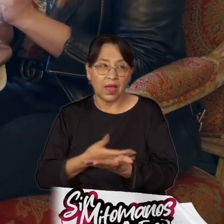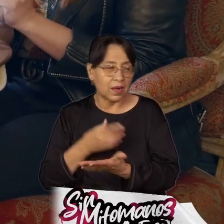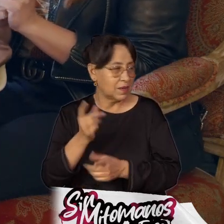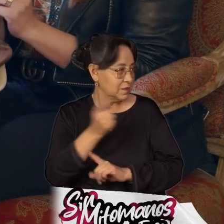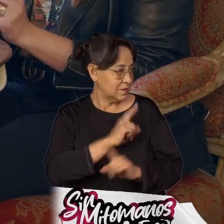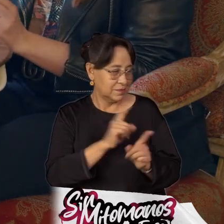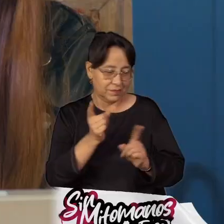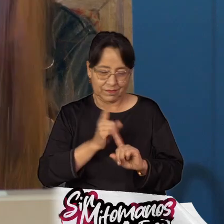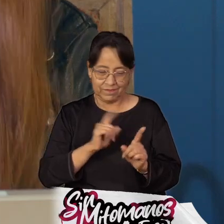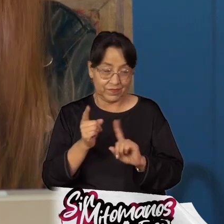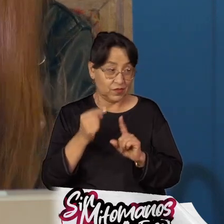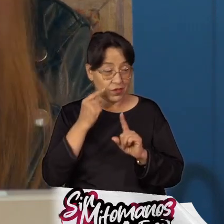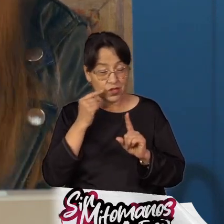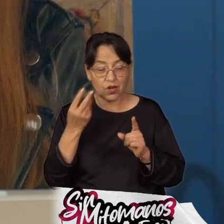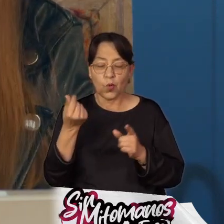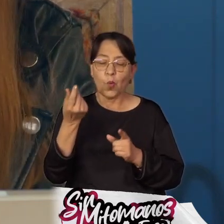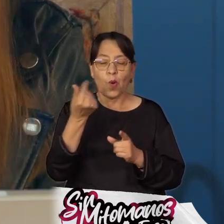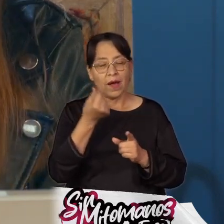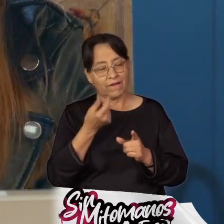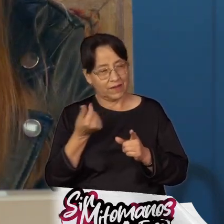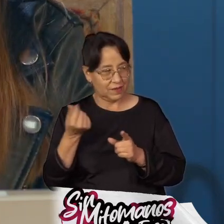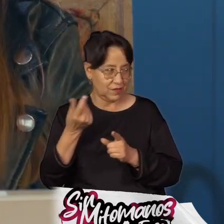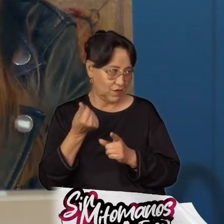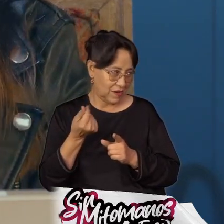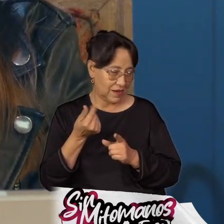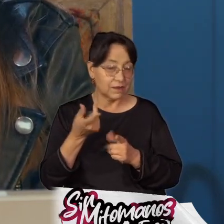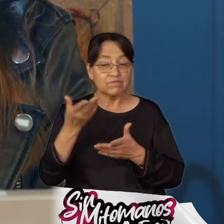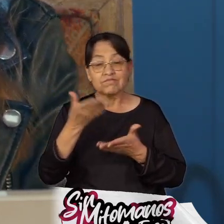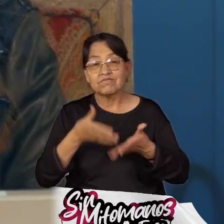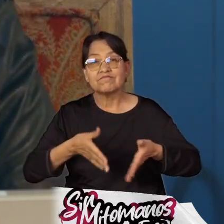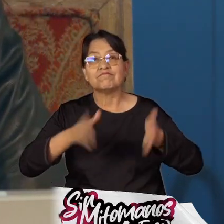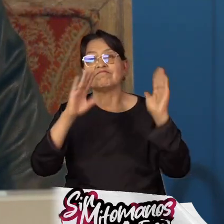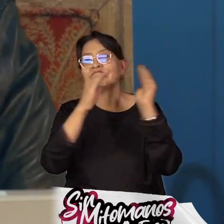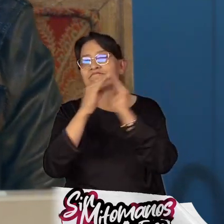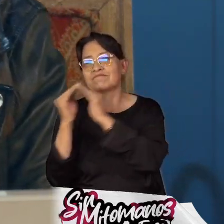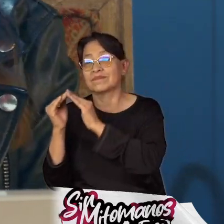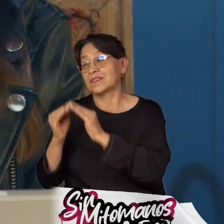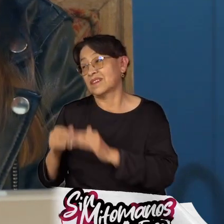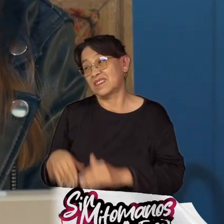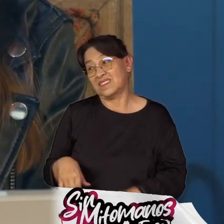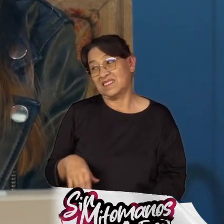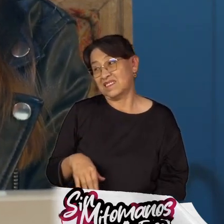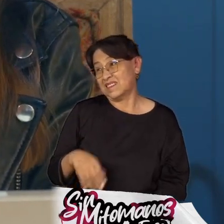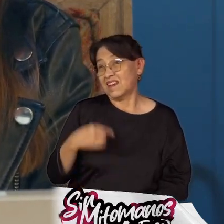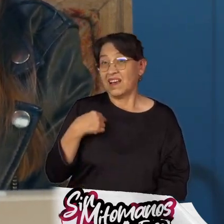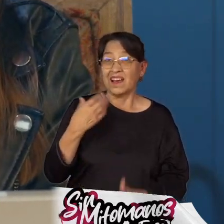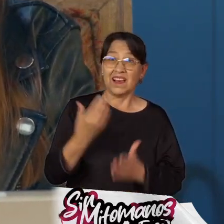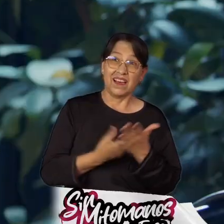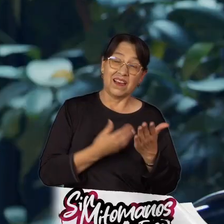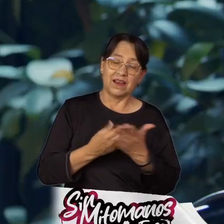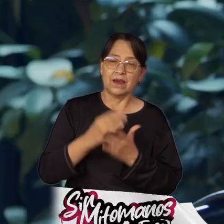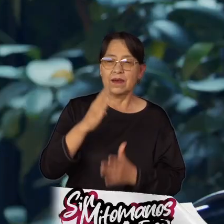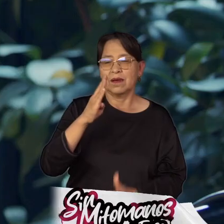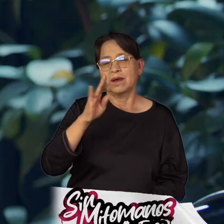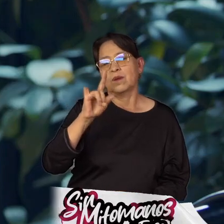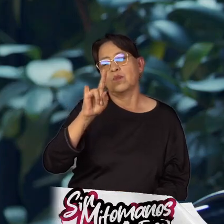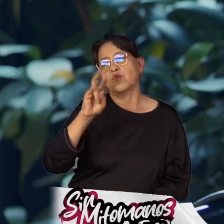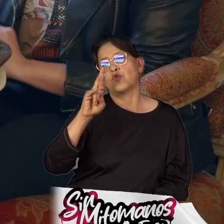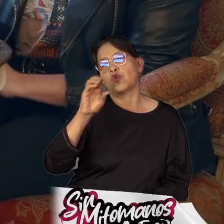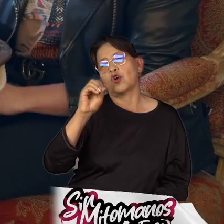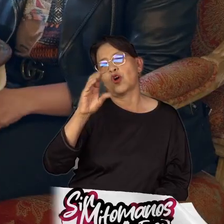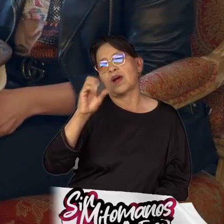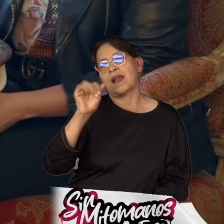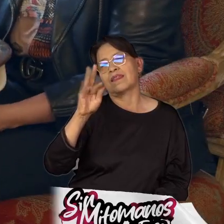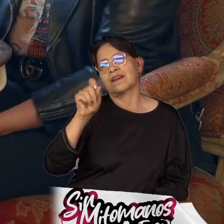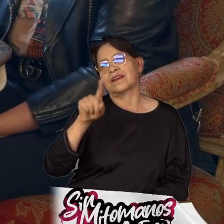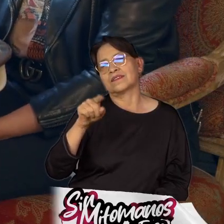saben asociados a la clasificación de los inmuebles. Burócratas, consumistas, Clasistas, capitalistas, todo eso.